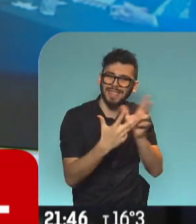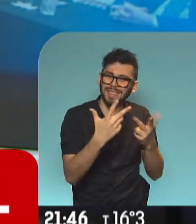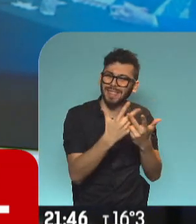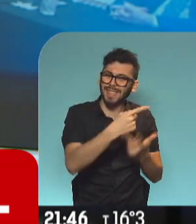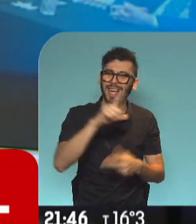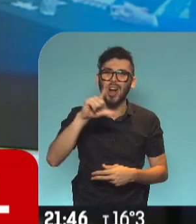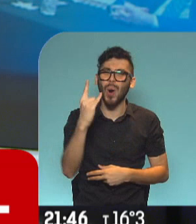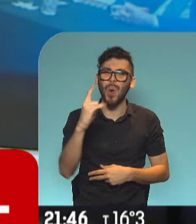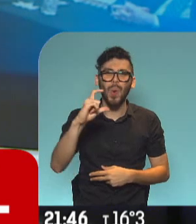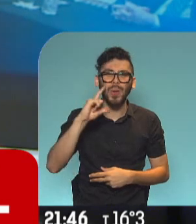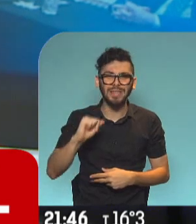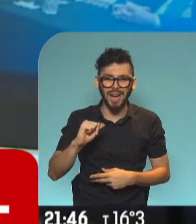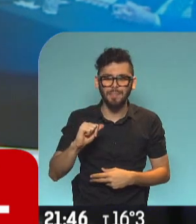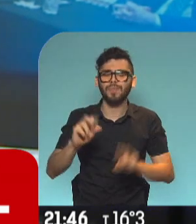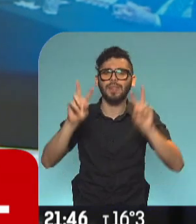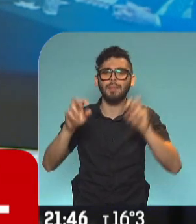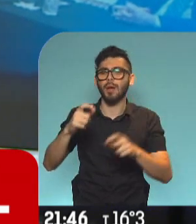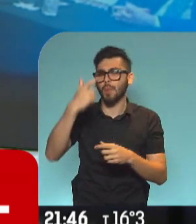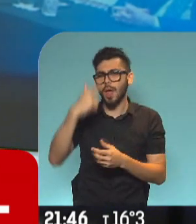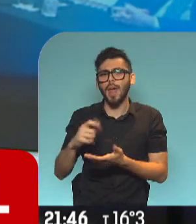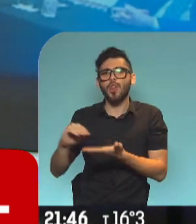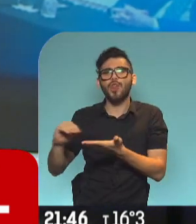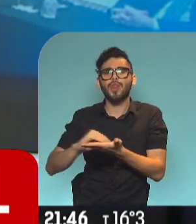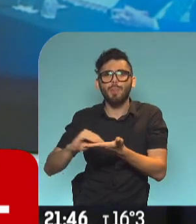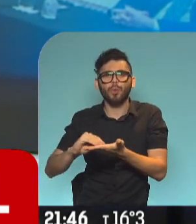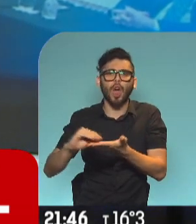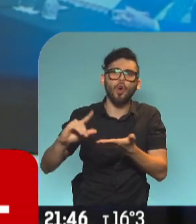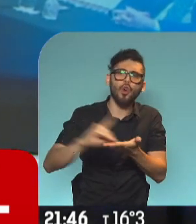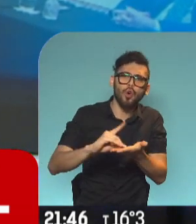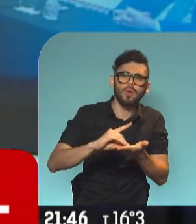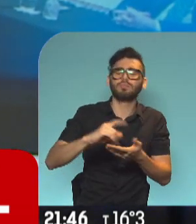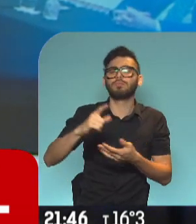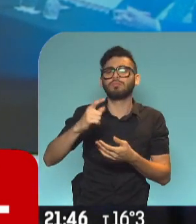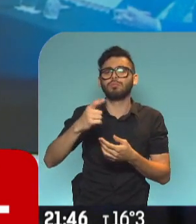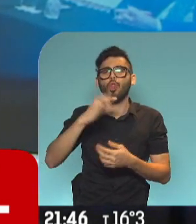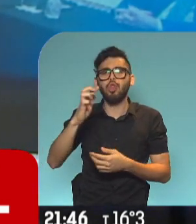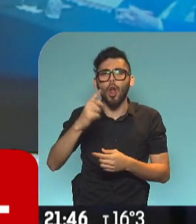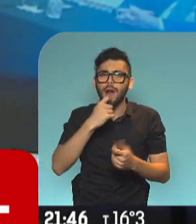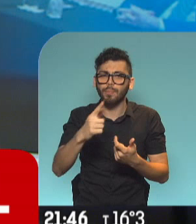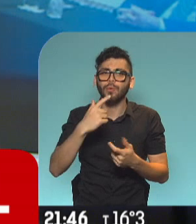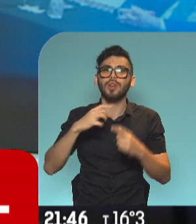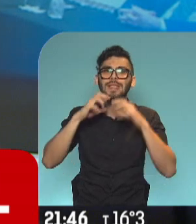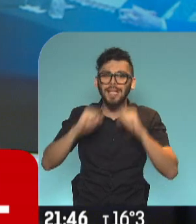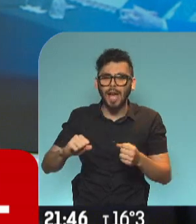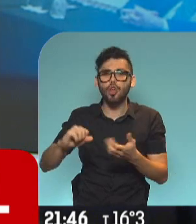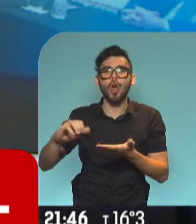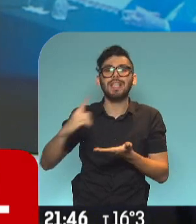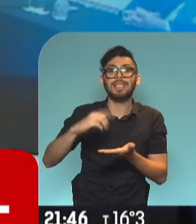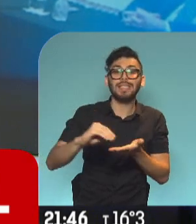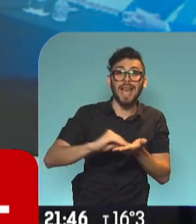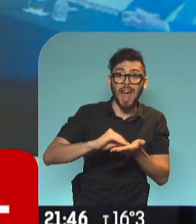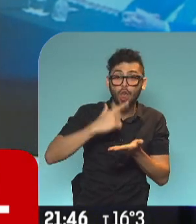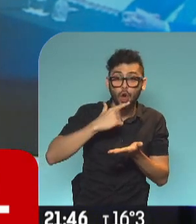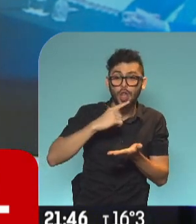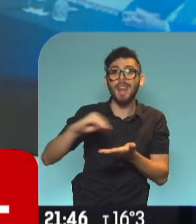de la compra de dólares, por ejemplo, para diputados y demás. Bueno, funcionarios, subsecretarios, diputados, senadores y directores